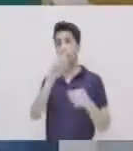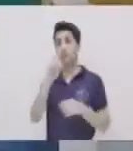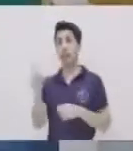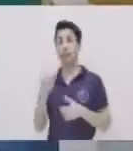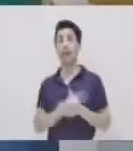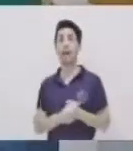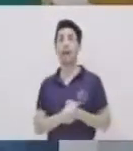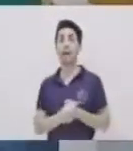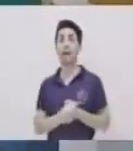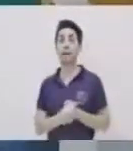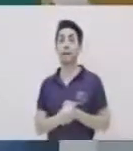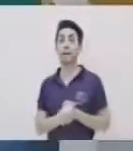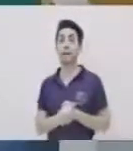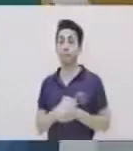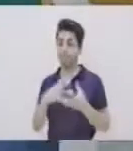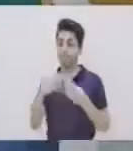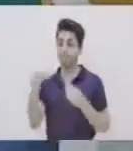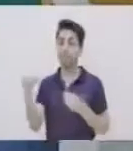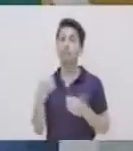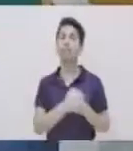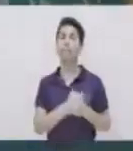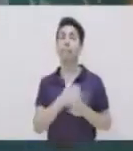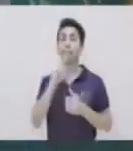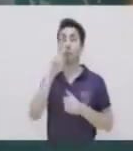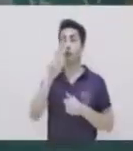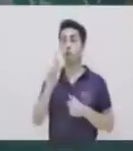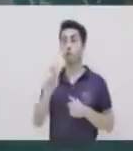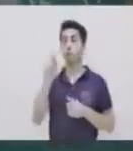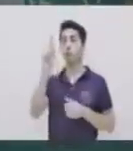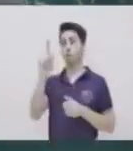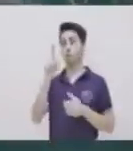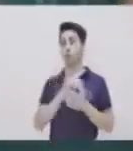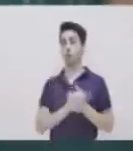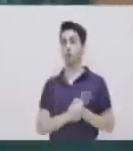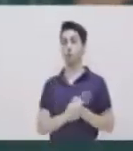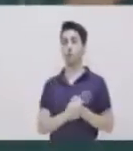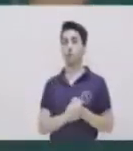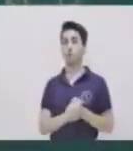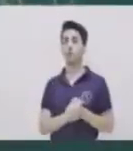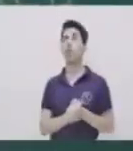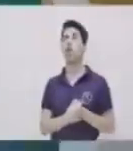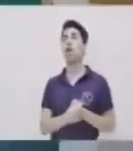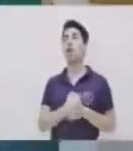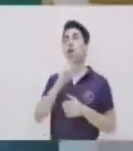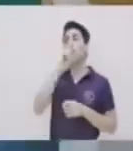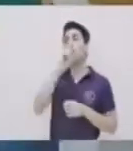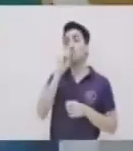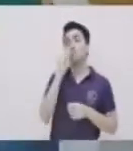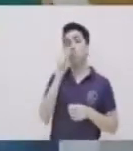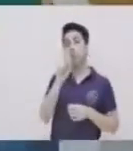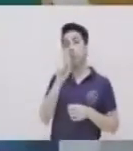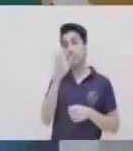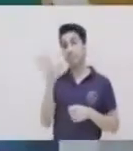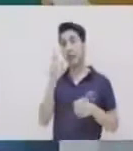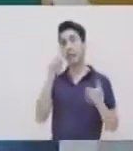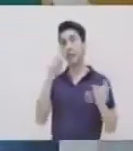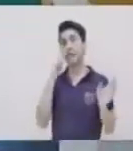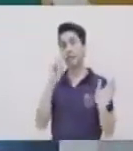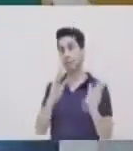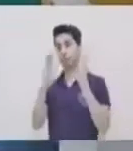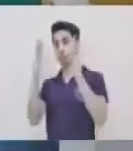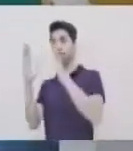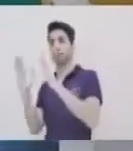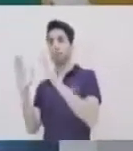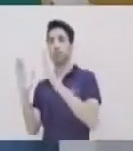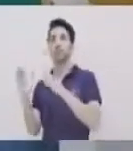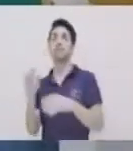dividido 100 sería 2.1. Entonces voy a buscar la posición siguiente,